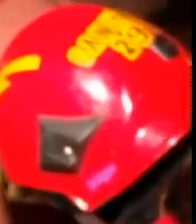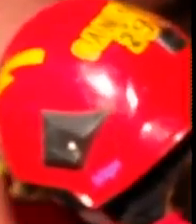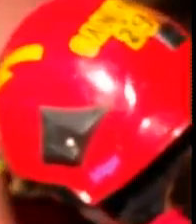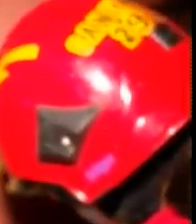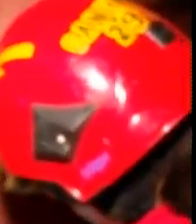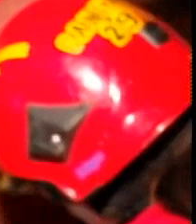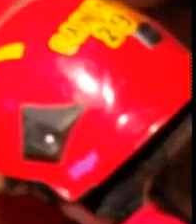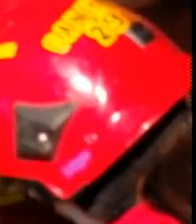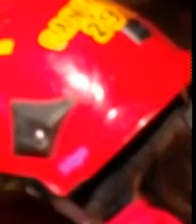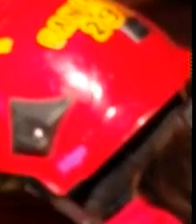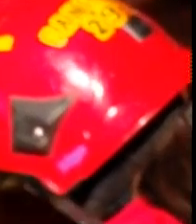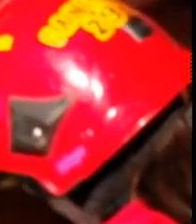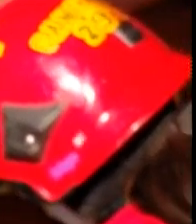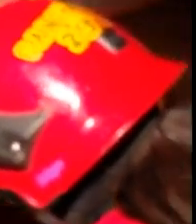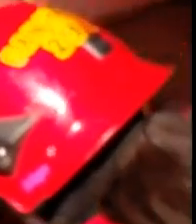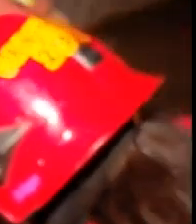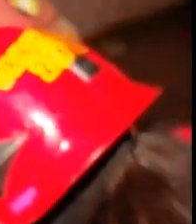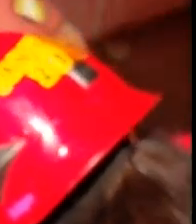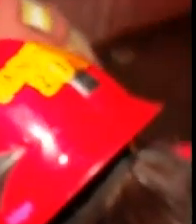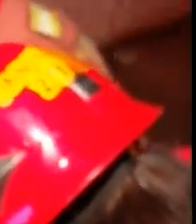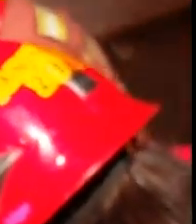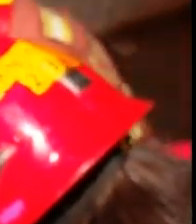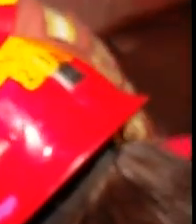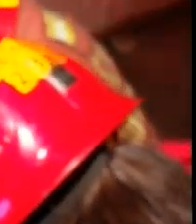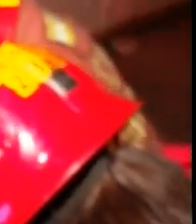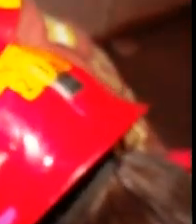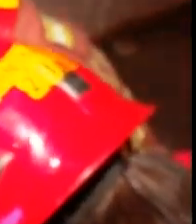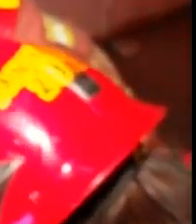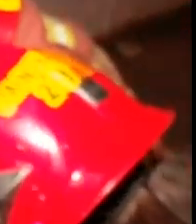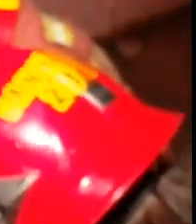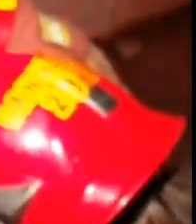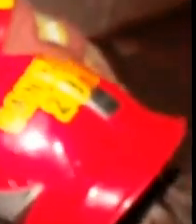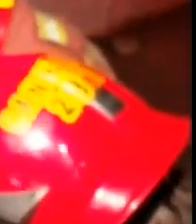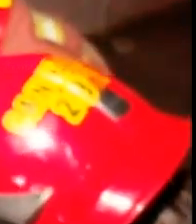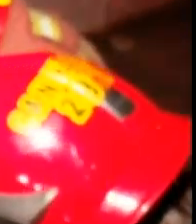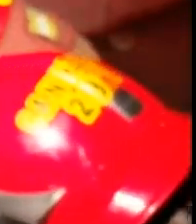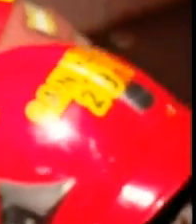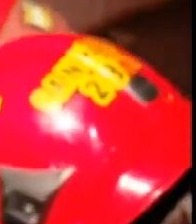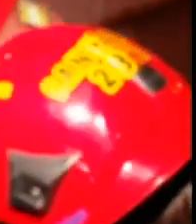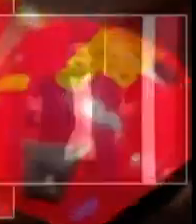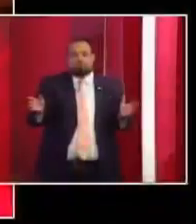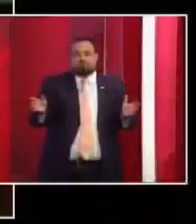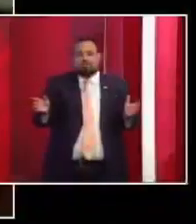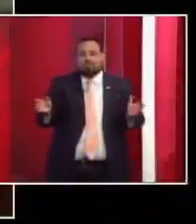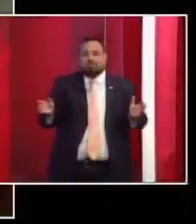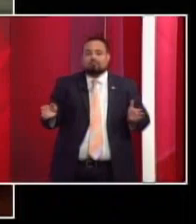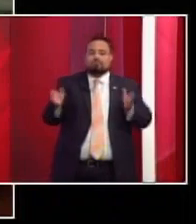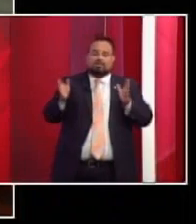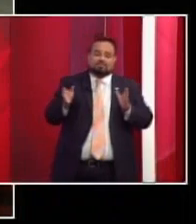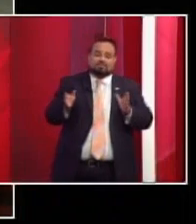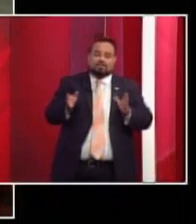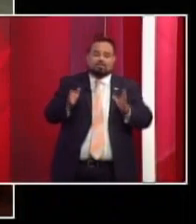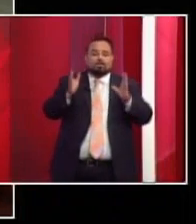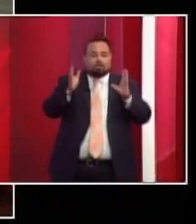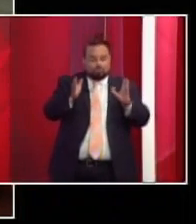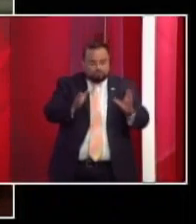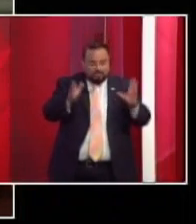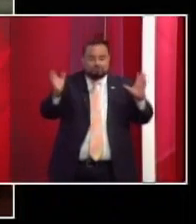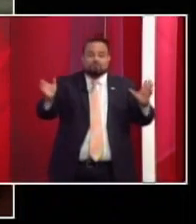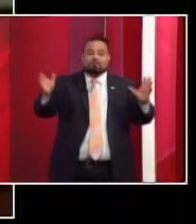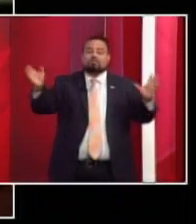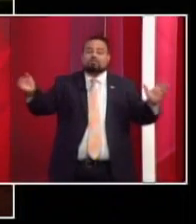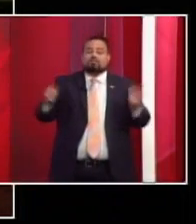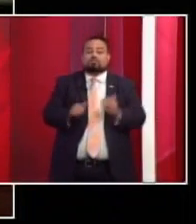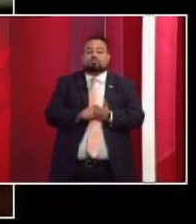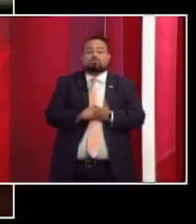de cambiar esta situación pero la voluntad es muy importante voluntad política y recursos se requiere para que se tengan los